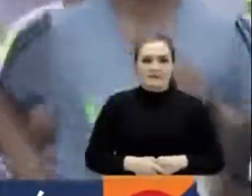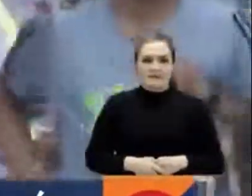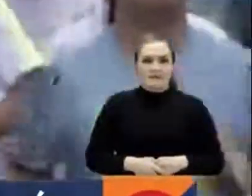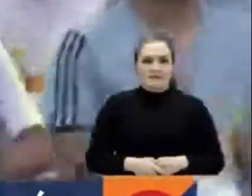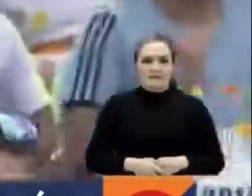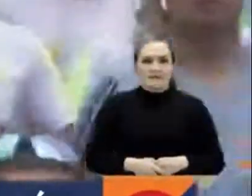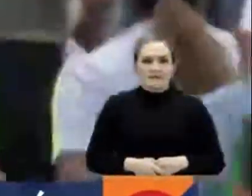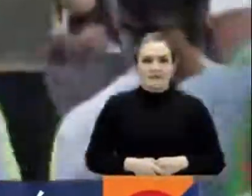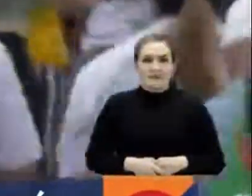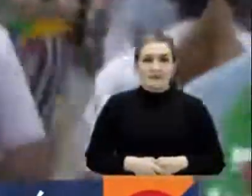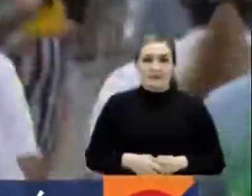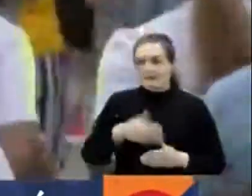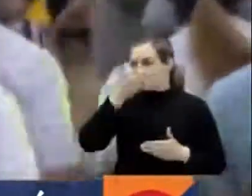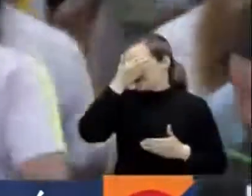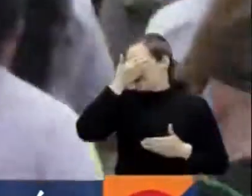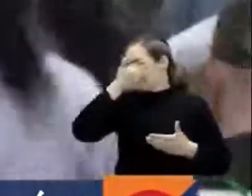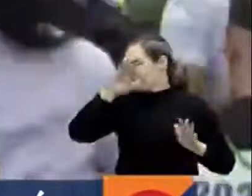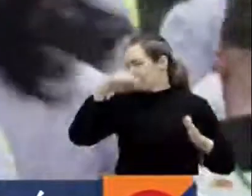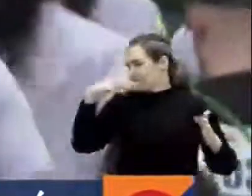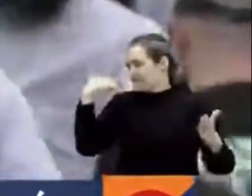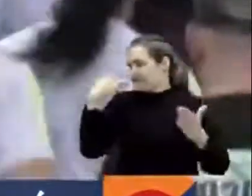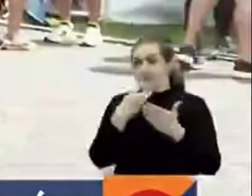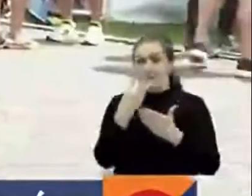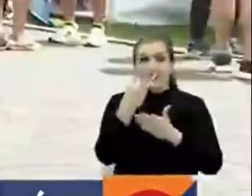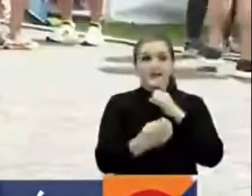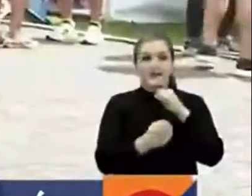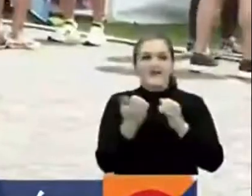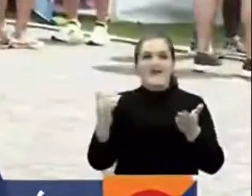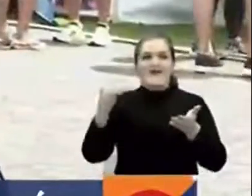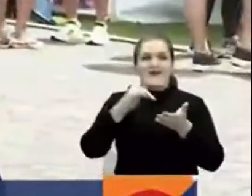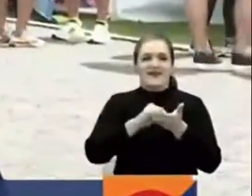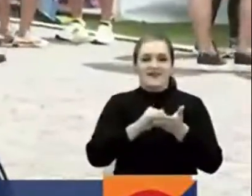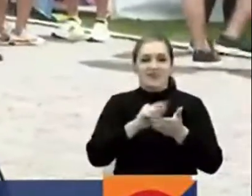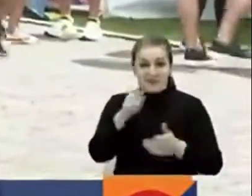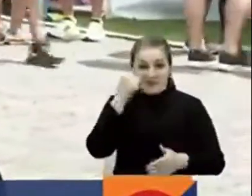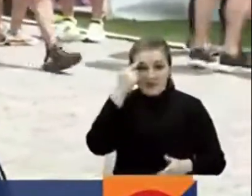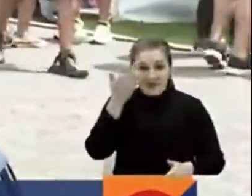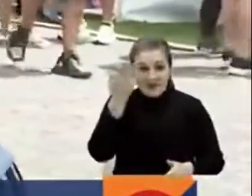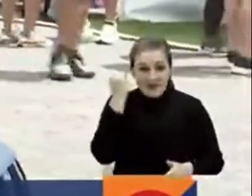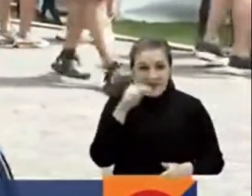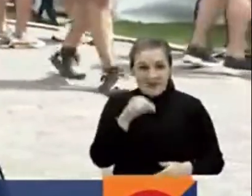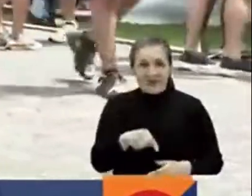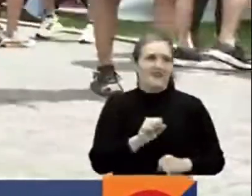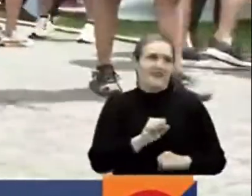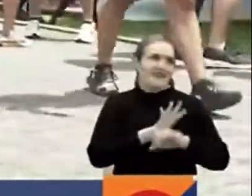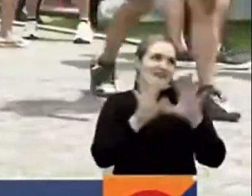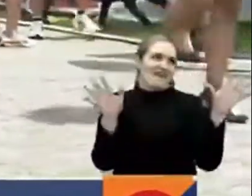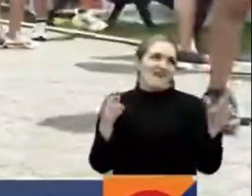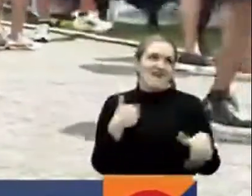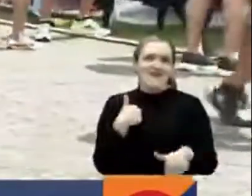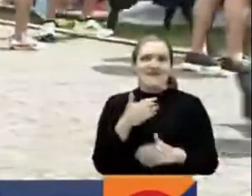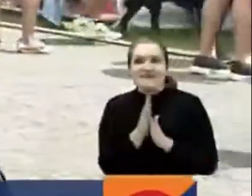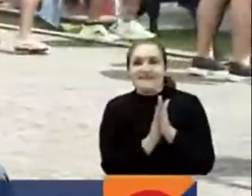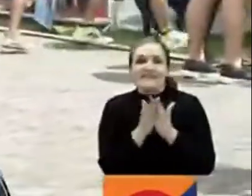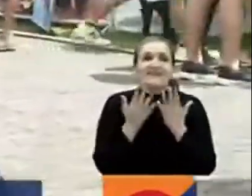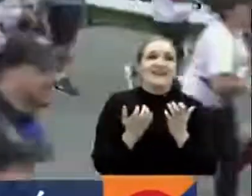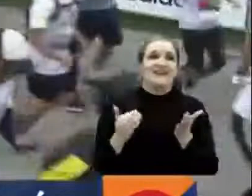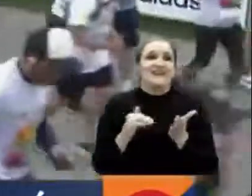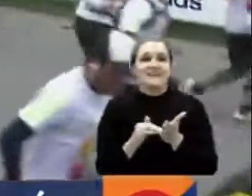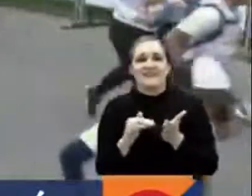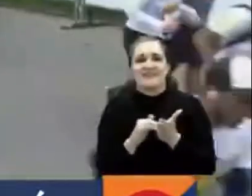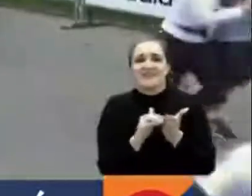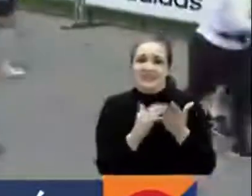Y después de 3 años, para todos salió el sol. ¿No lo extrañó? Sí, claro, muchísimo. Anhelaba mucho que nuevamente